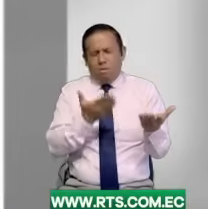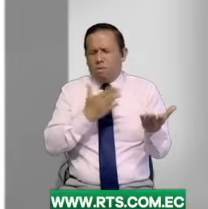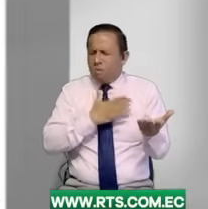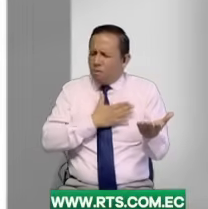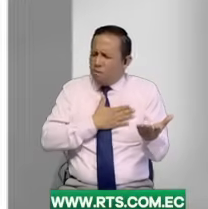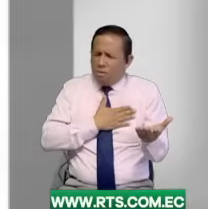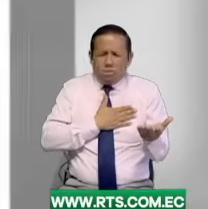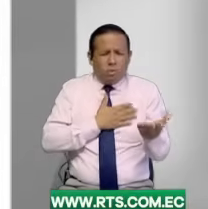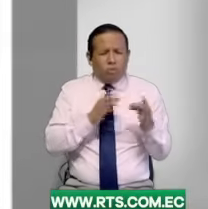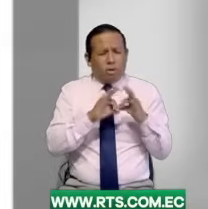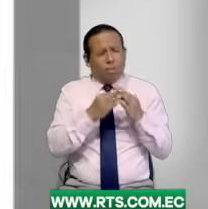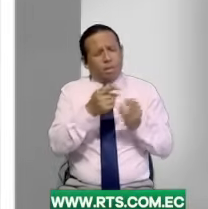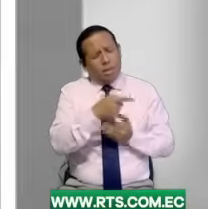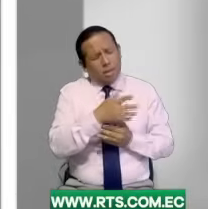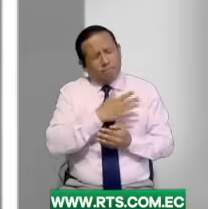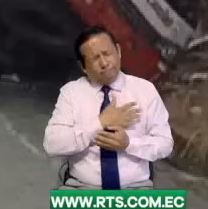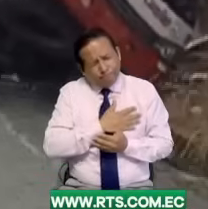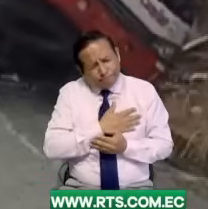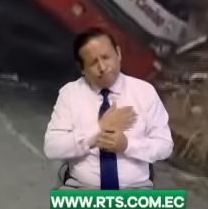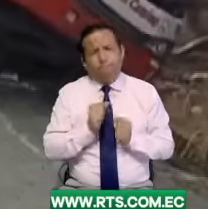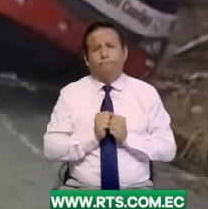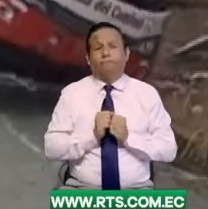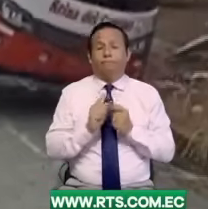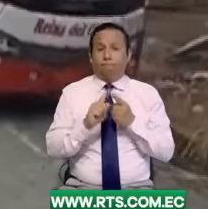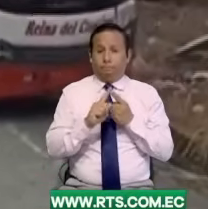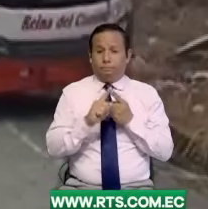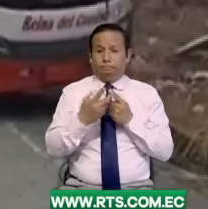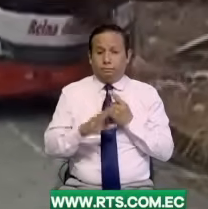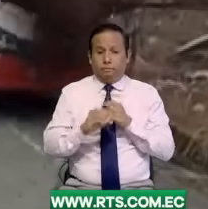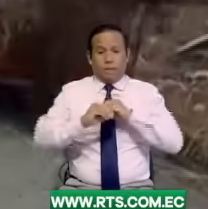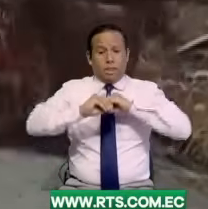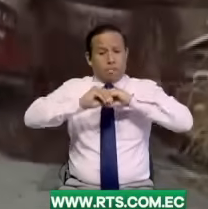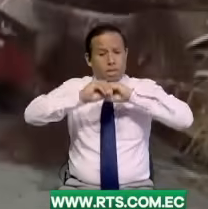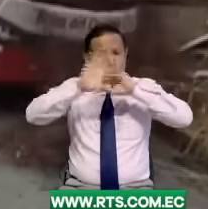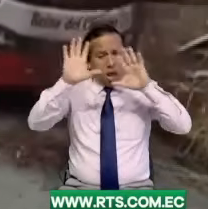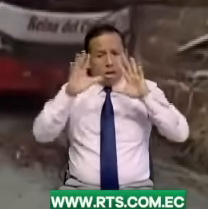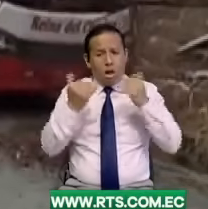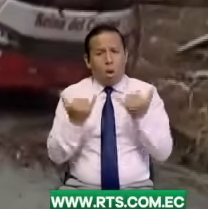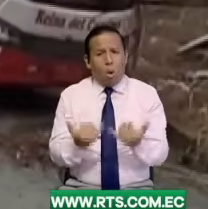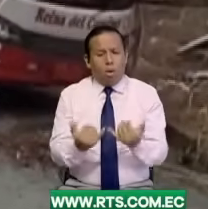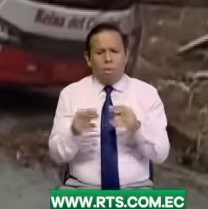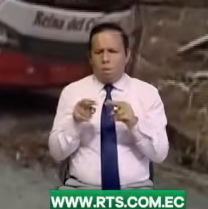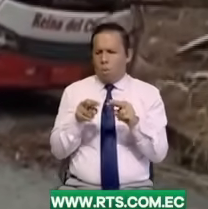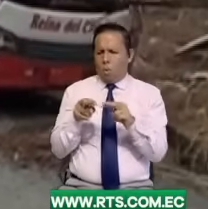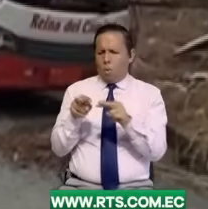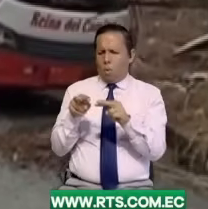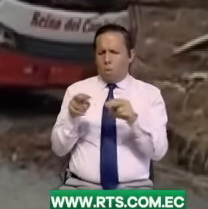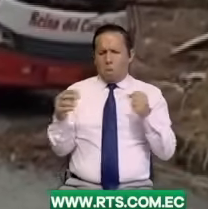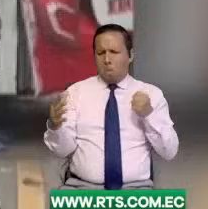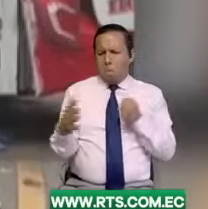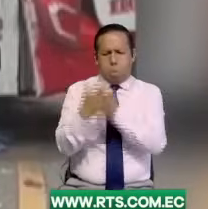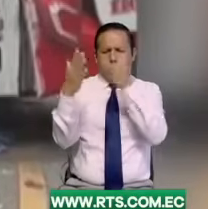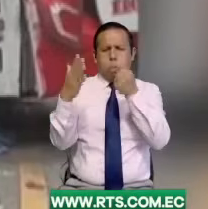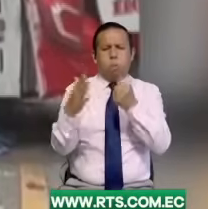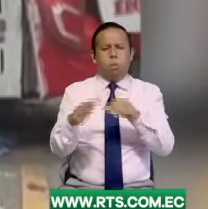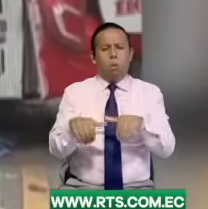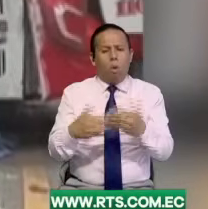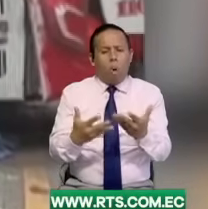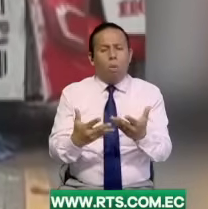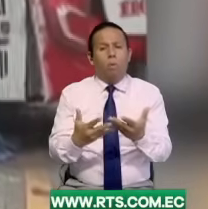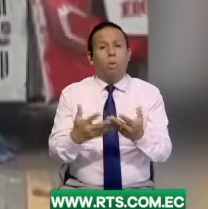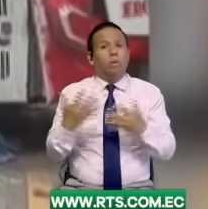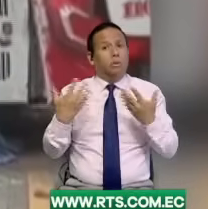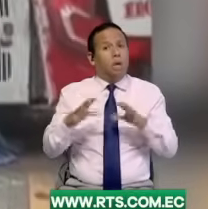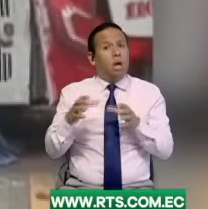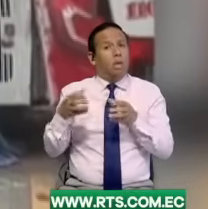condolencias a los familiares de Bill. Las primeras luces de la mañana dejan ver la magnitud del accidente. De acuerdo al Servicio Integrado